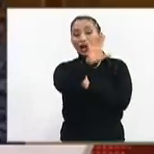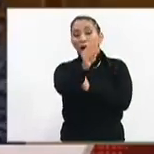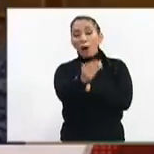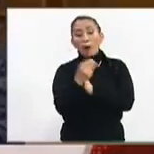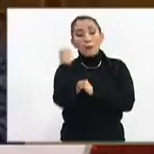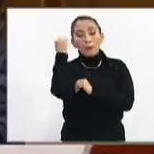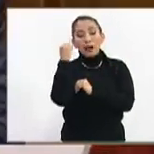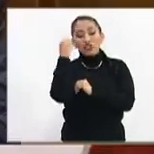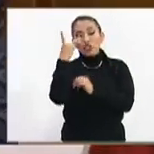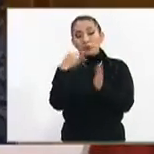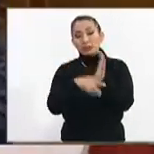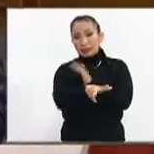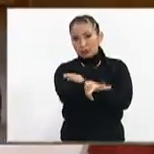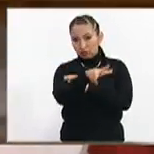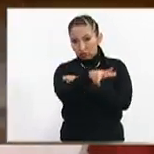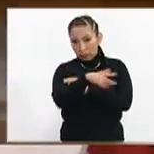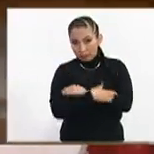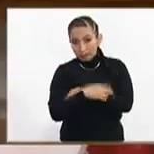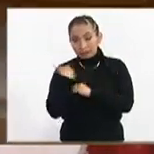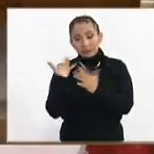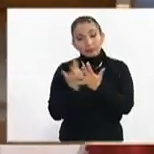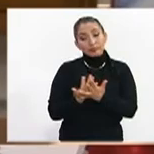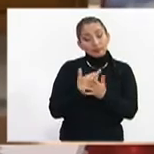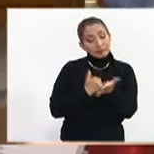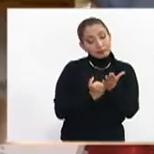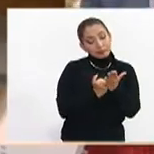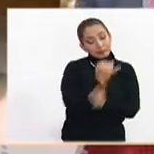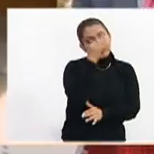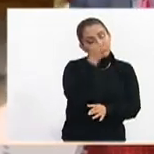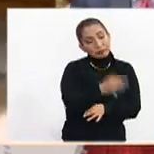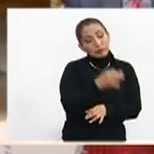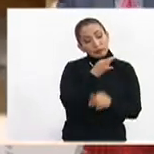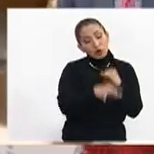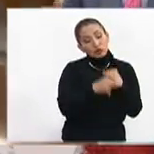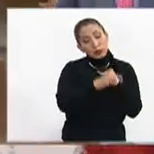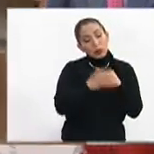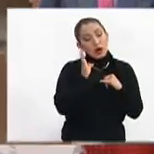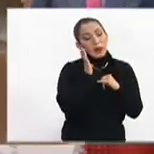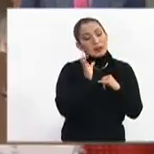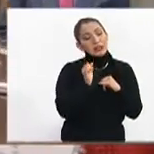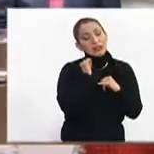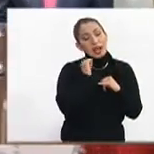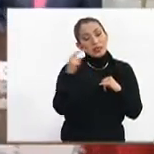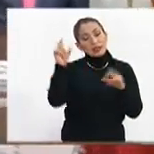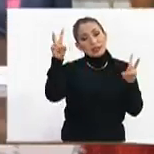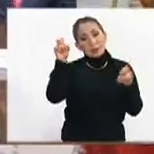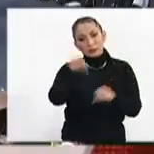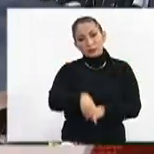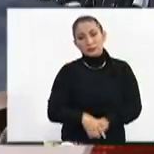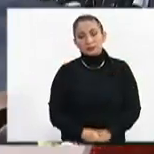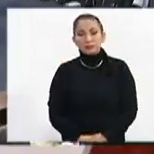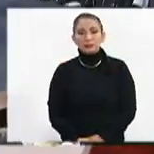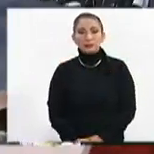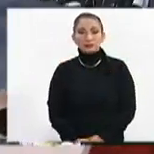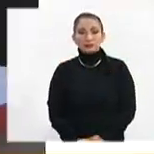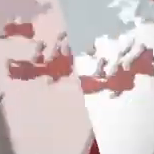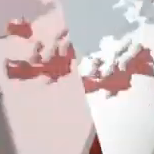marzo del 2018. Esto a la espera de la resolución final que va a emitir el Congreso en torno a ese tema.